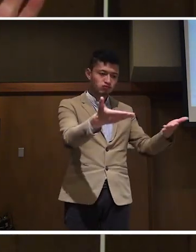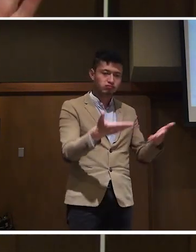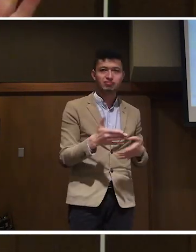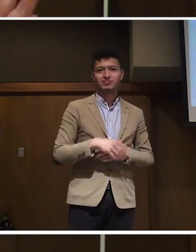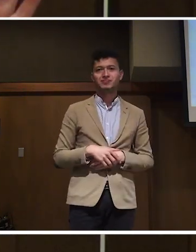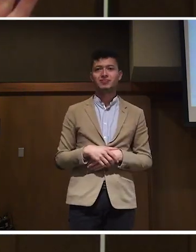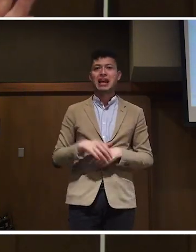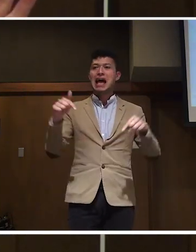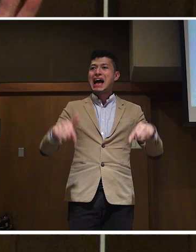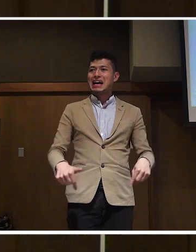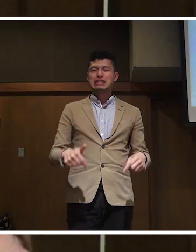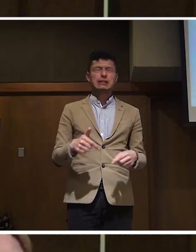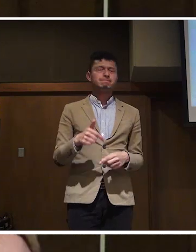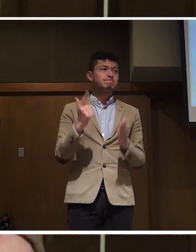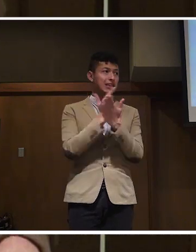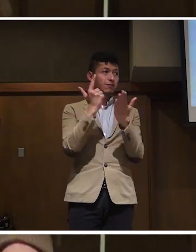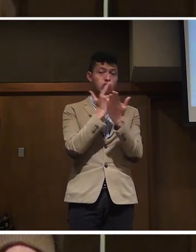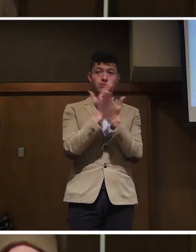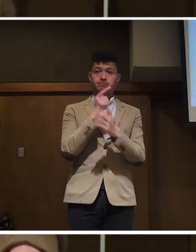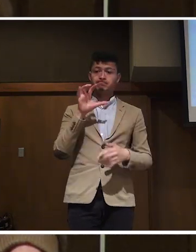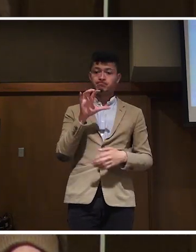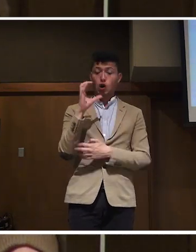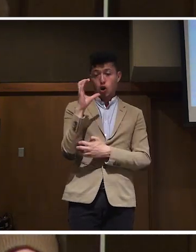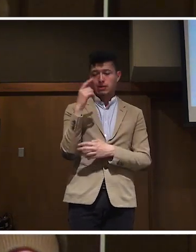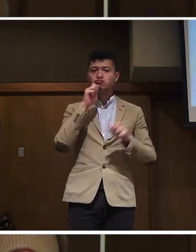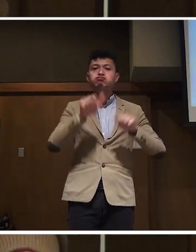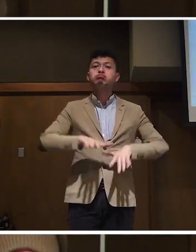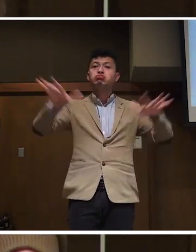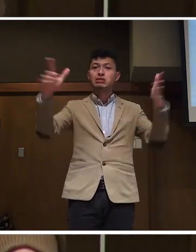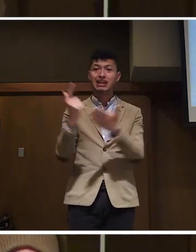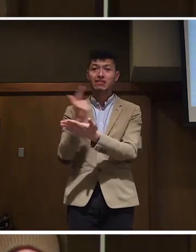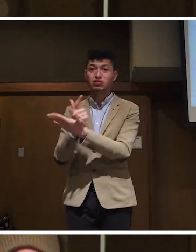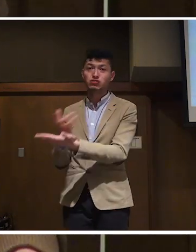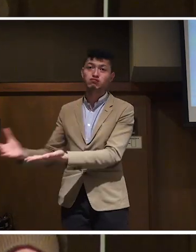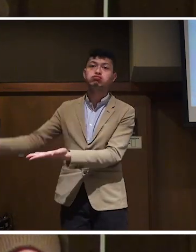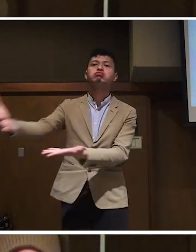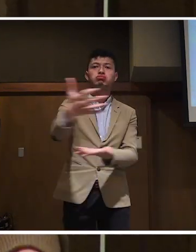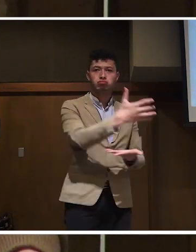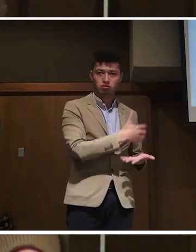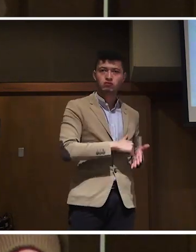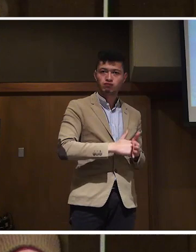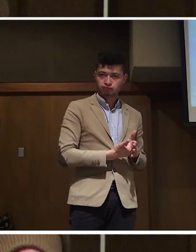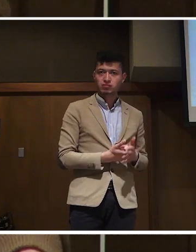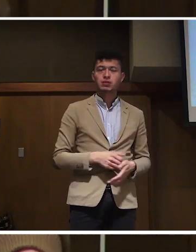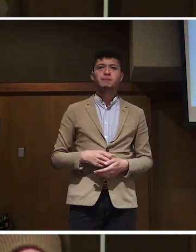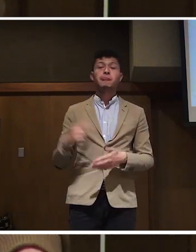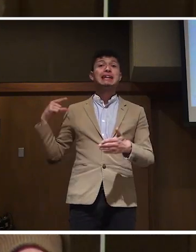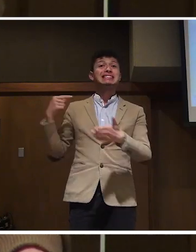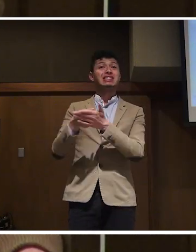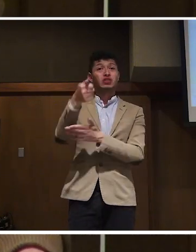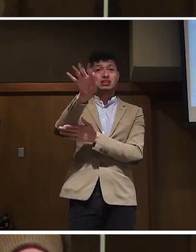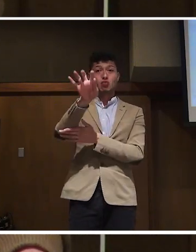casi todos los libros publicados en el país. En el siglo XIX la colección es bastante